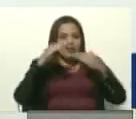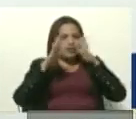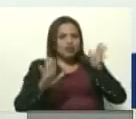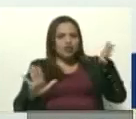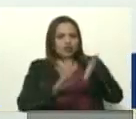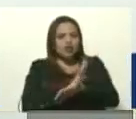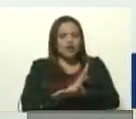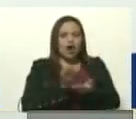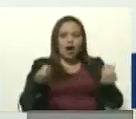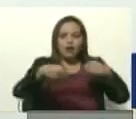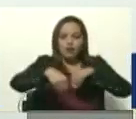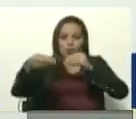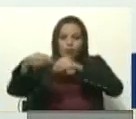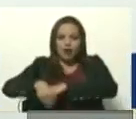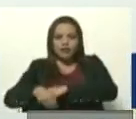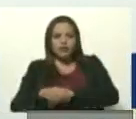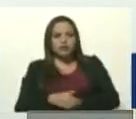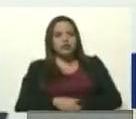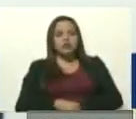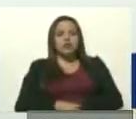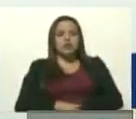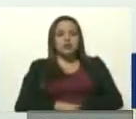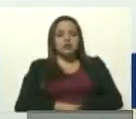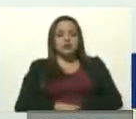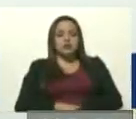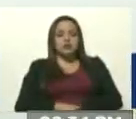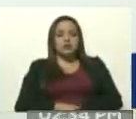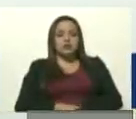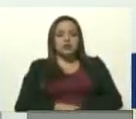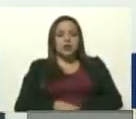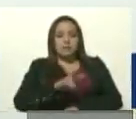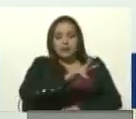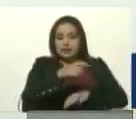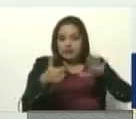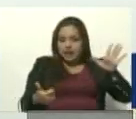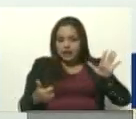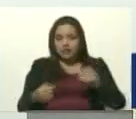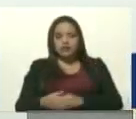de los convenios números 26, 87